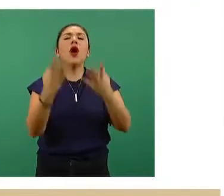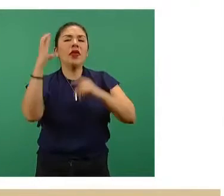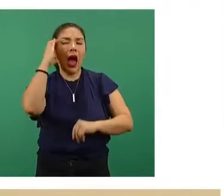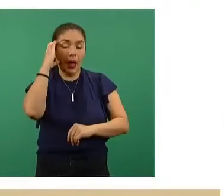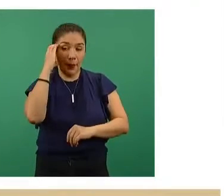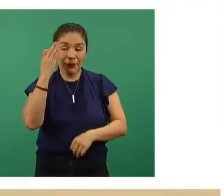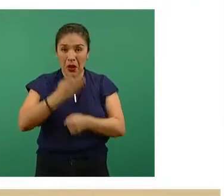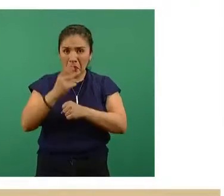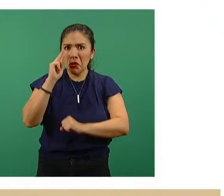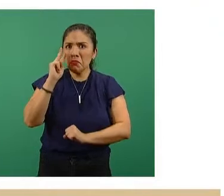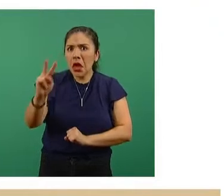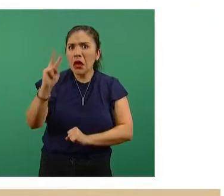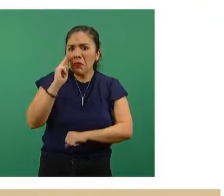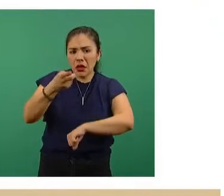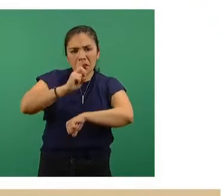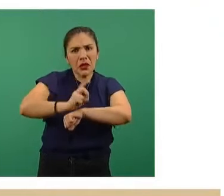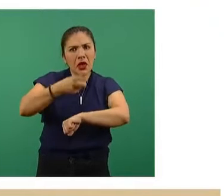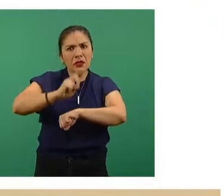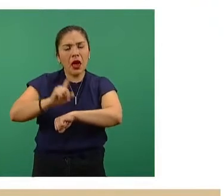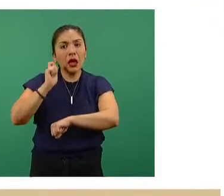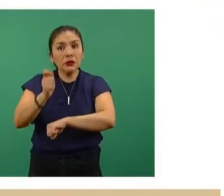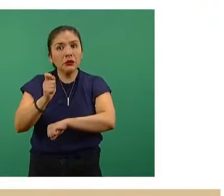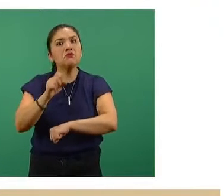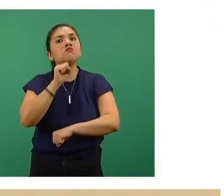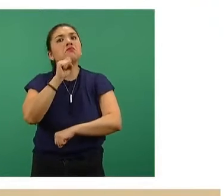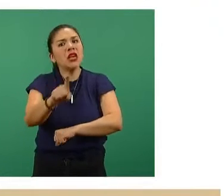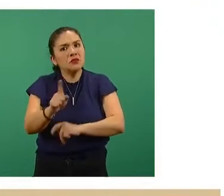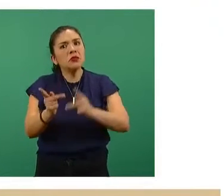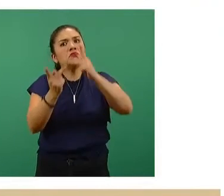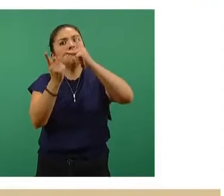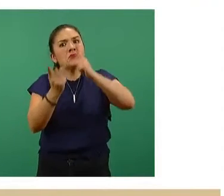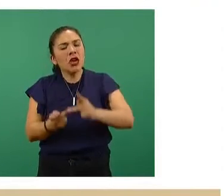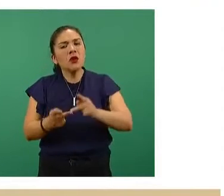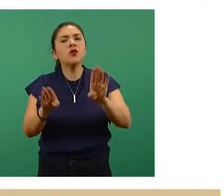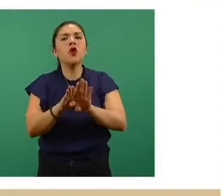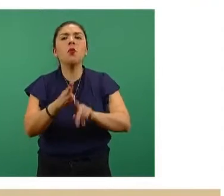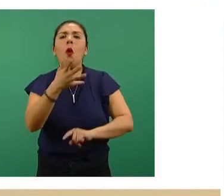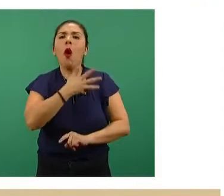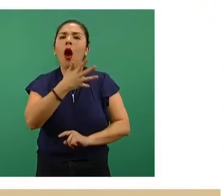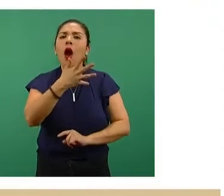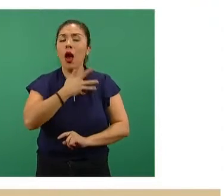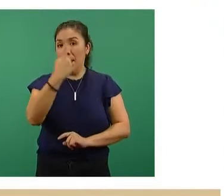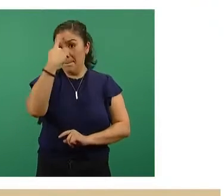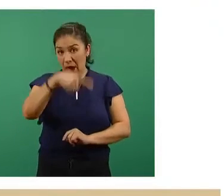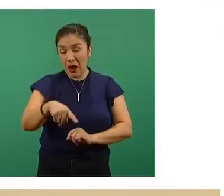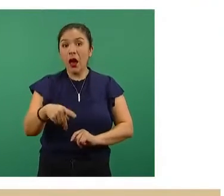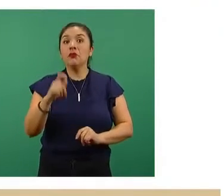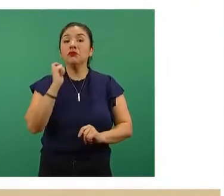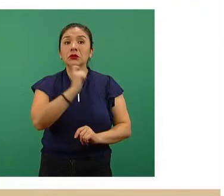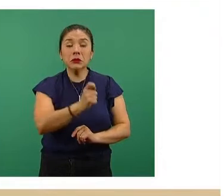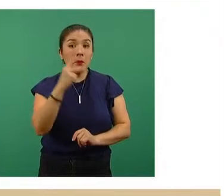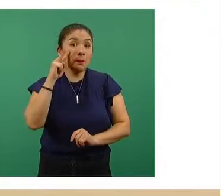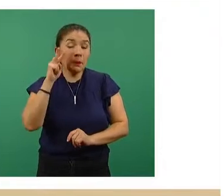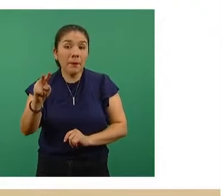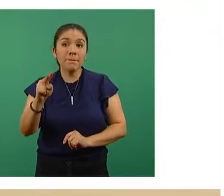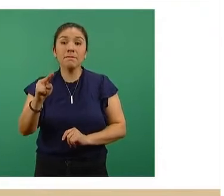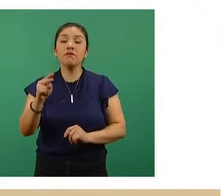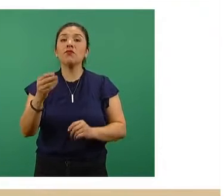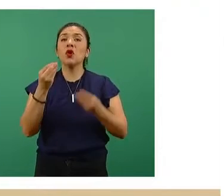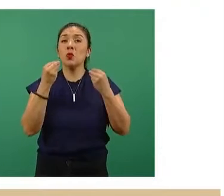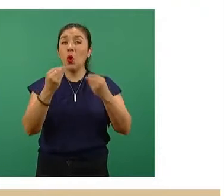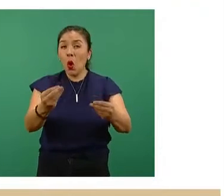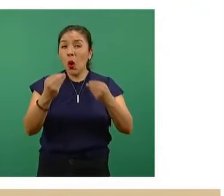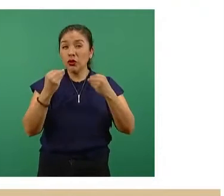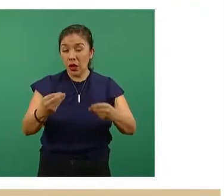resaltando día con día es la congruencia que hay en relación a la disminución de la